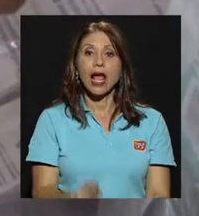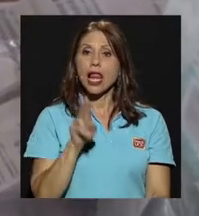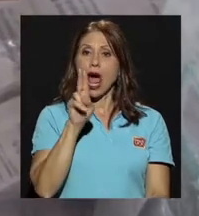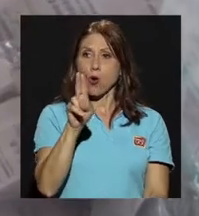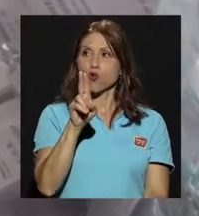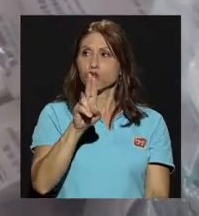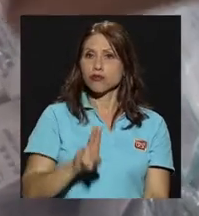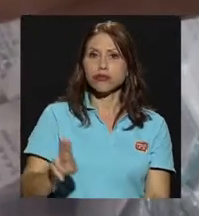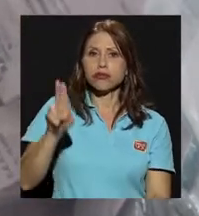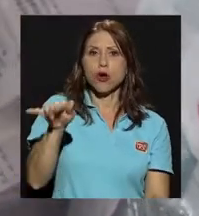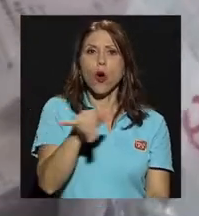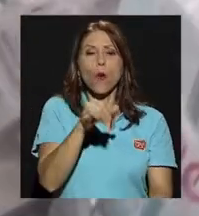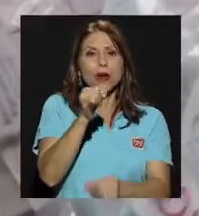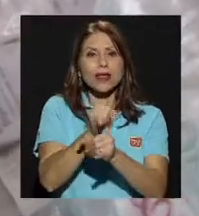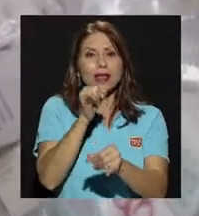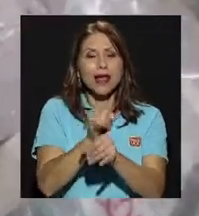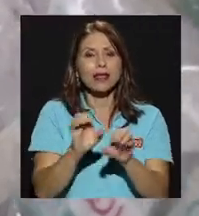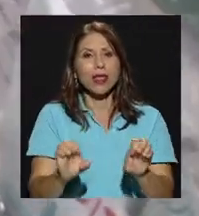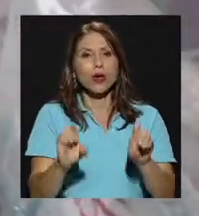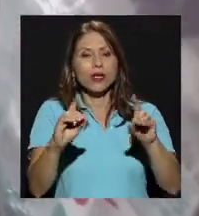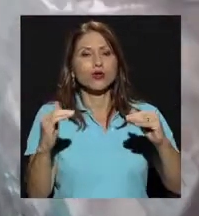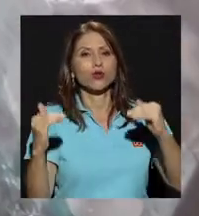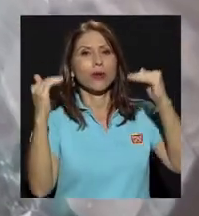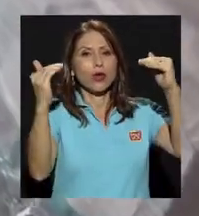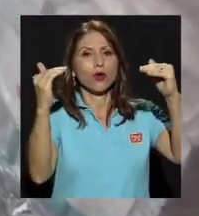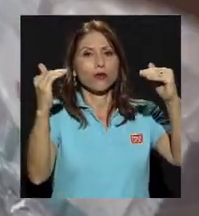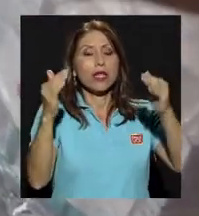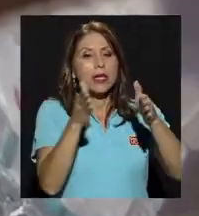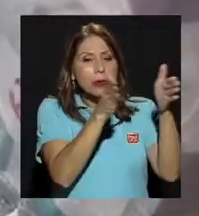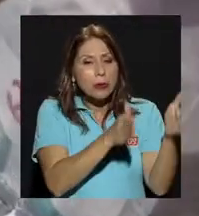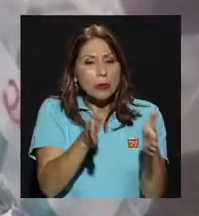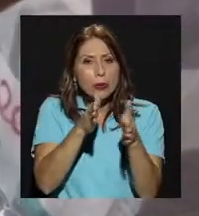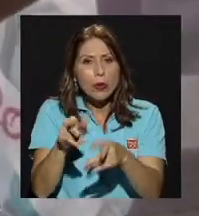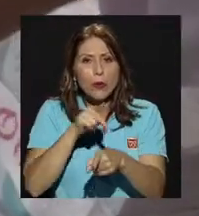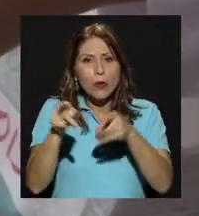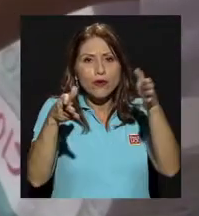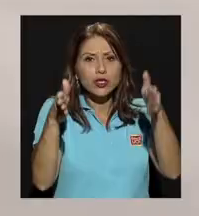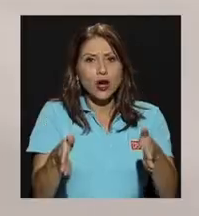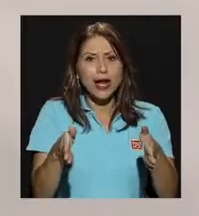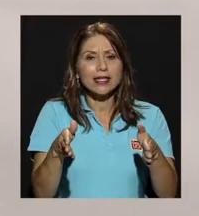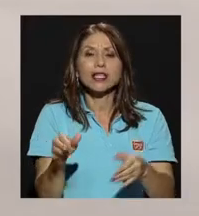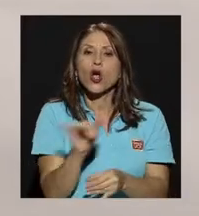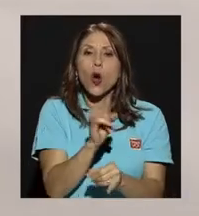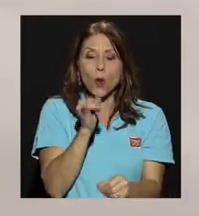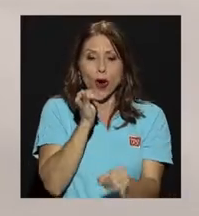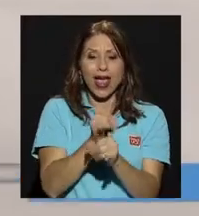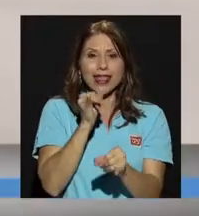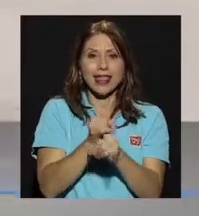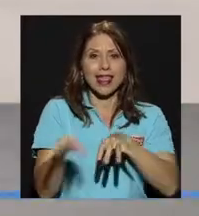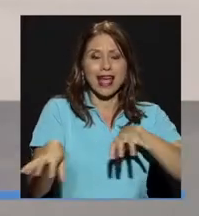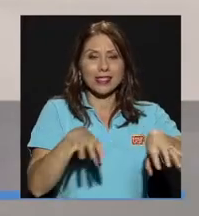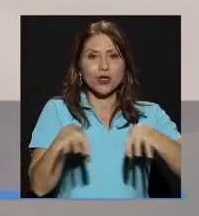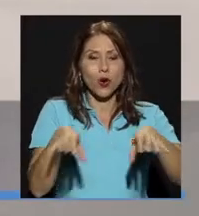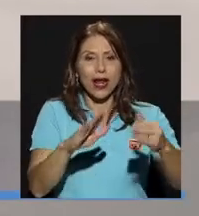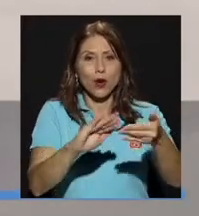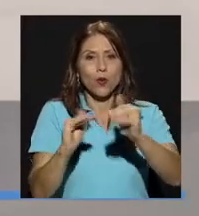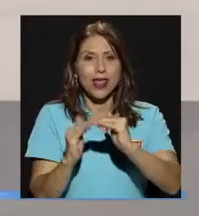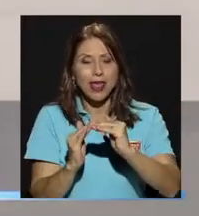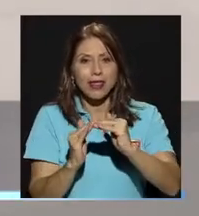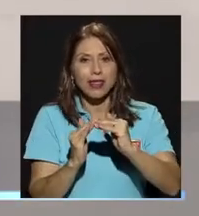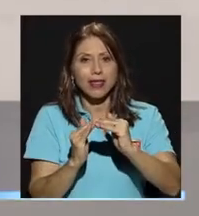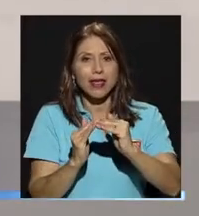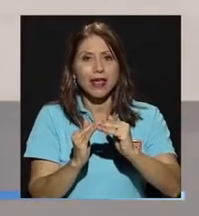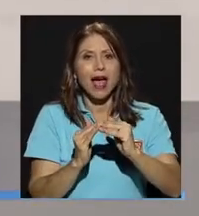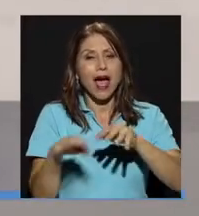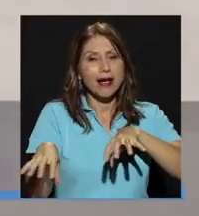U como entidad de educación superior, como formadora de profesionales y como ente de acción a la comunidad